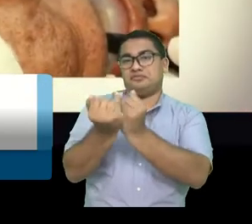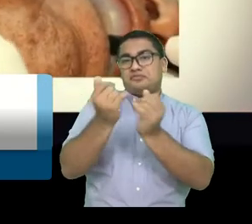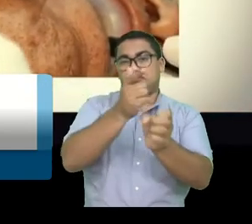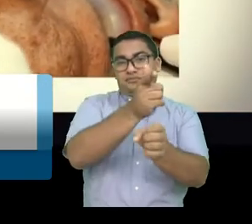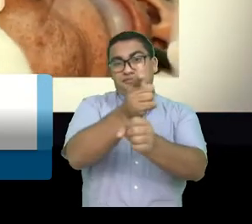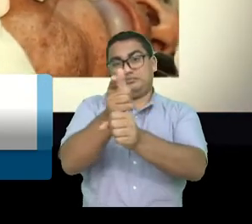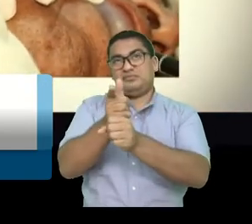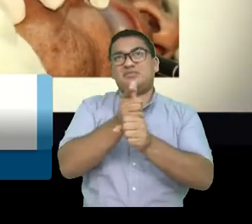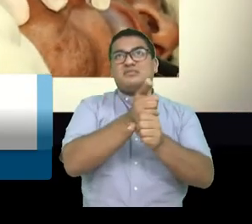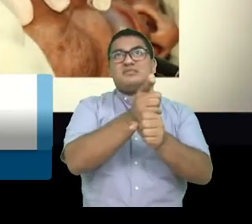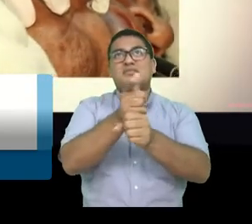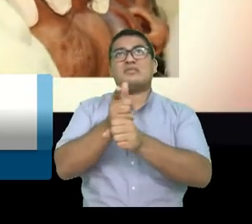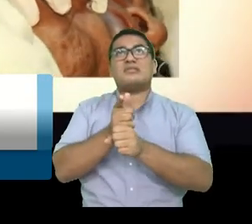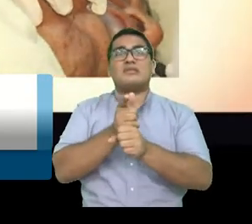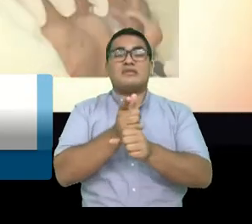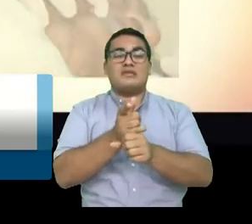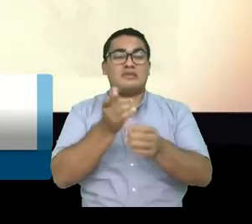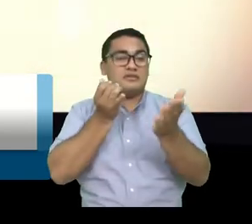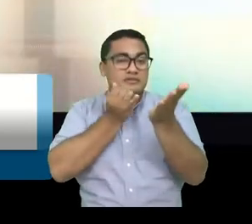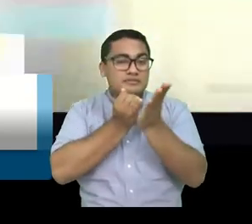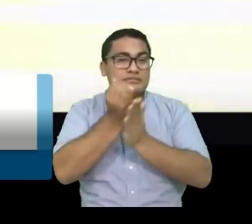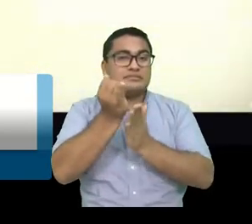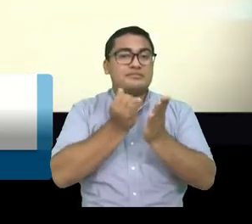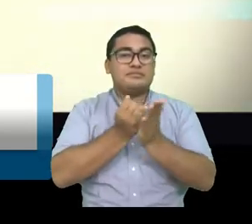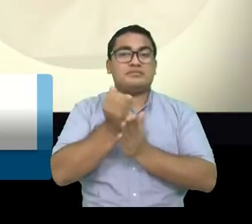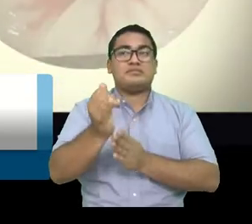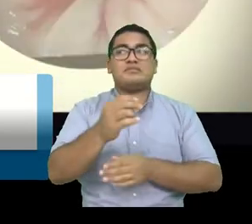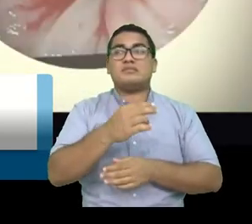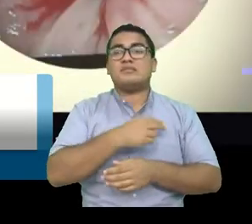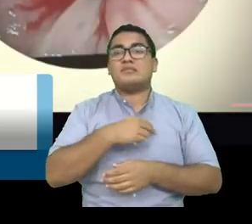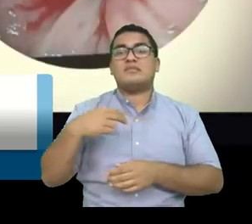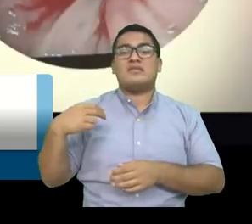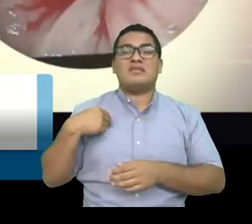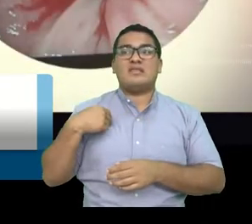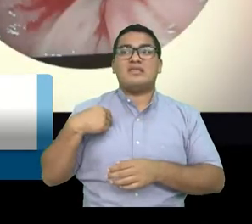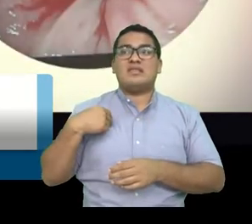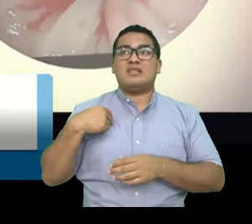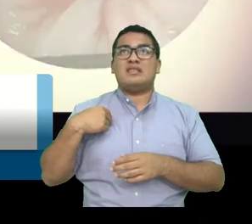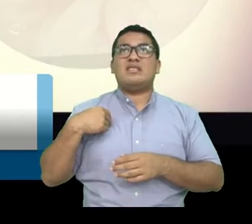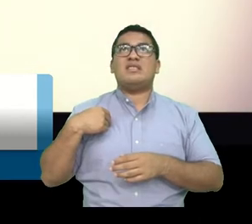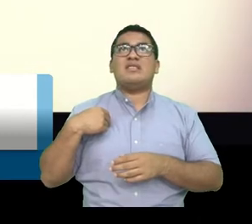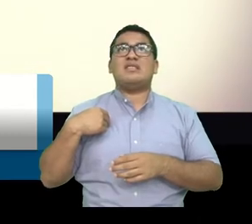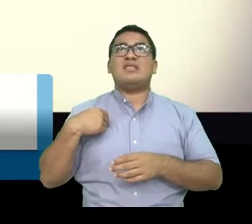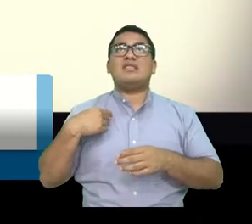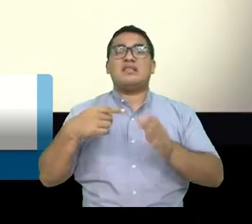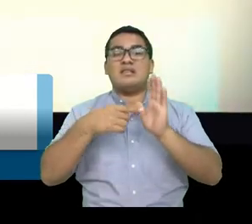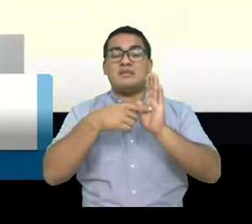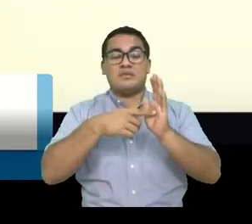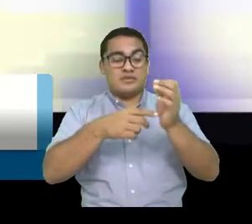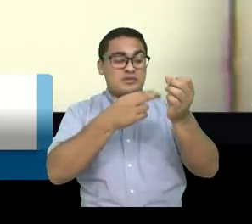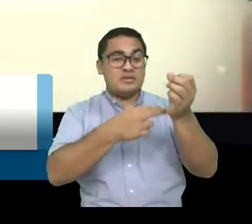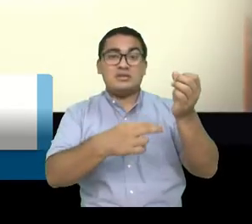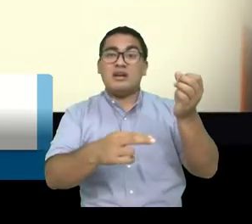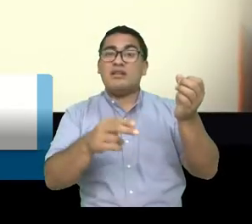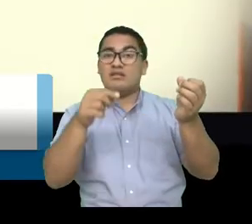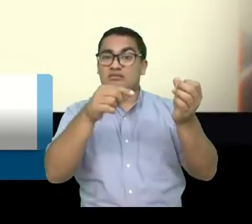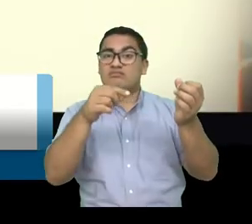ahí haciendo el estudio, se hace realmente allá y se toma la biopsia. Ahí pueden ver un sangrado en lo